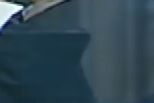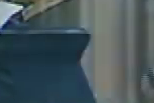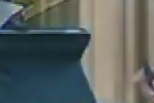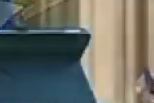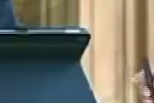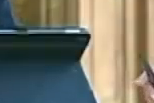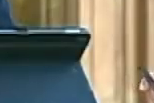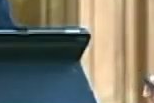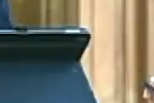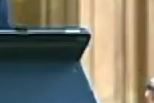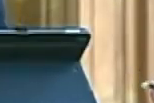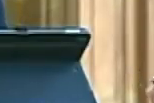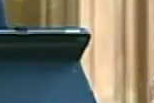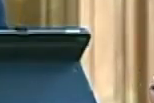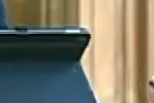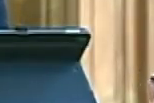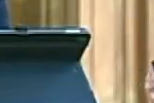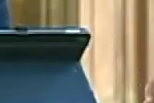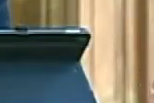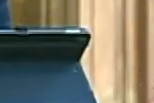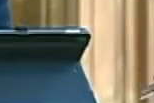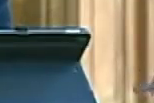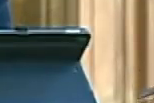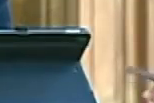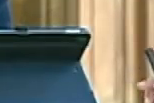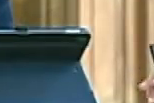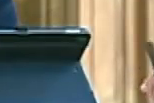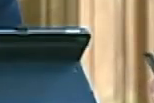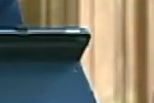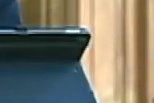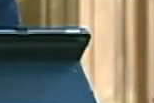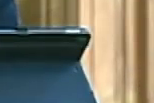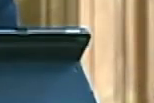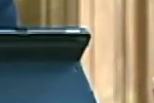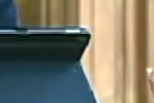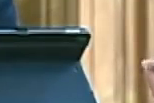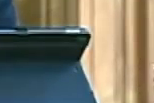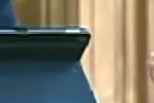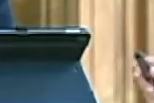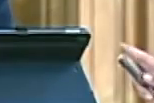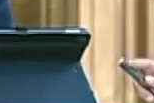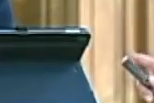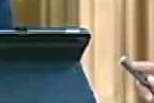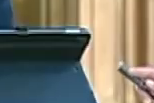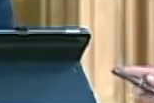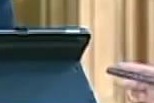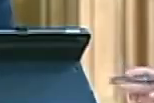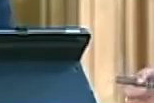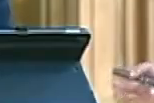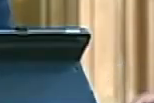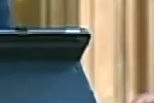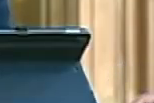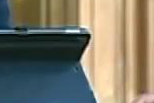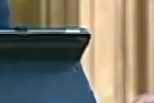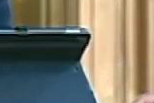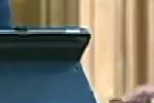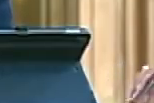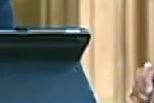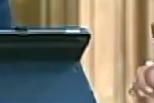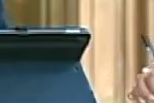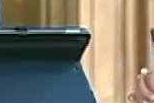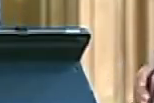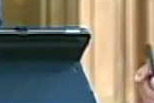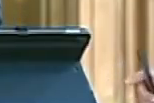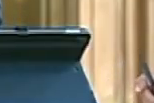jugar a conversar mi saludo a los niños a las niñas a los jóvenes del país a nuestros abuelos y